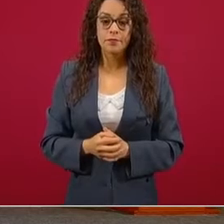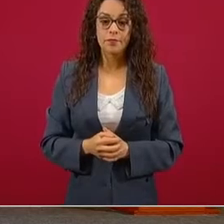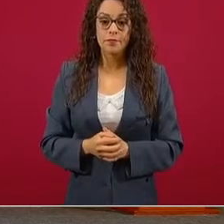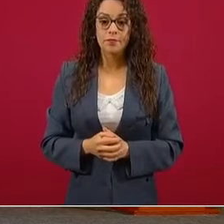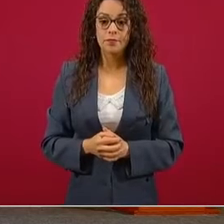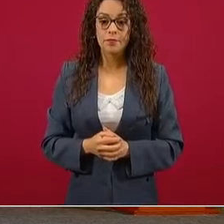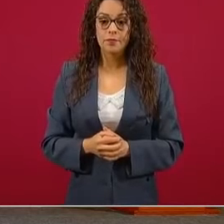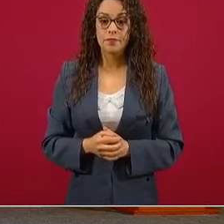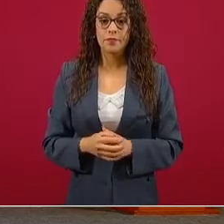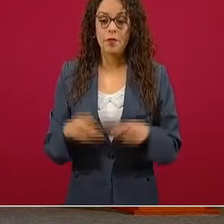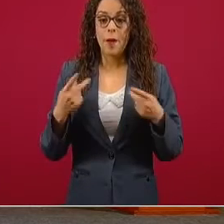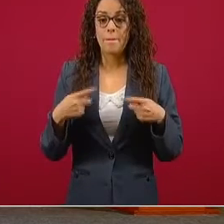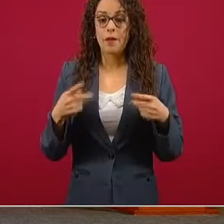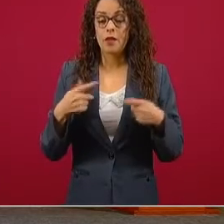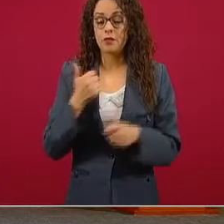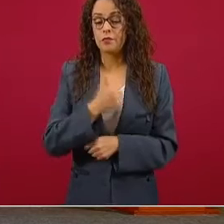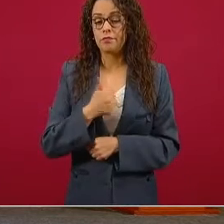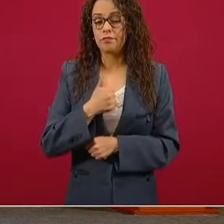los fallecimientos.